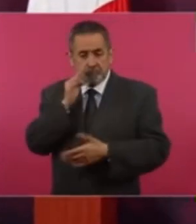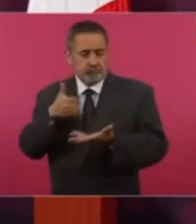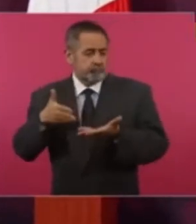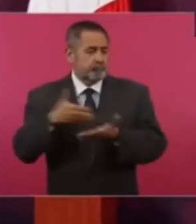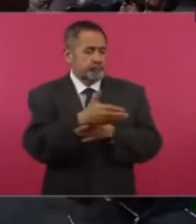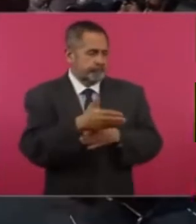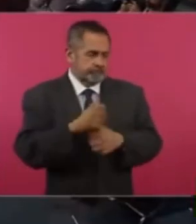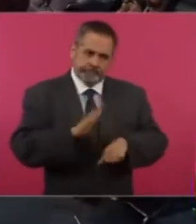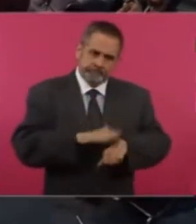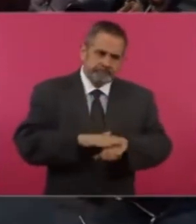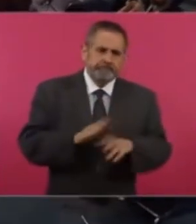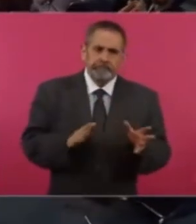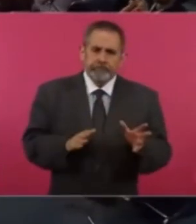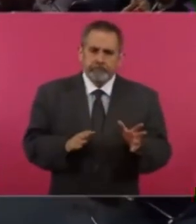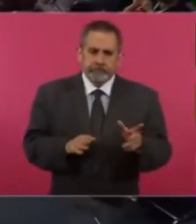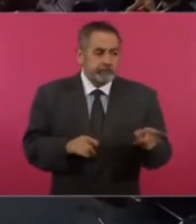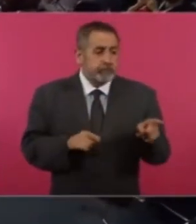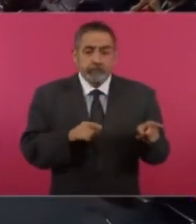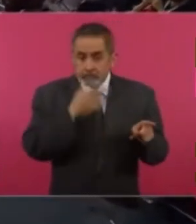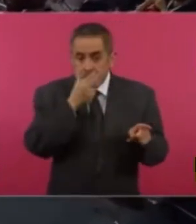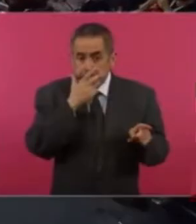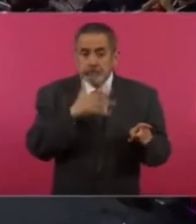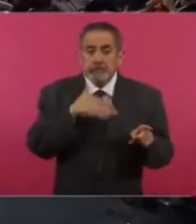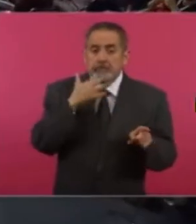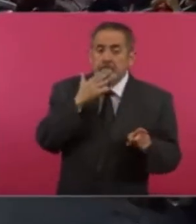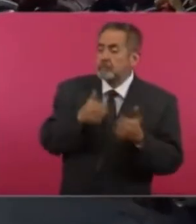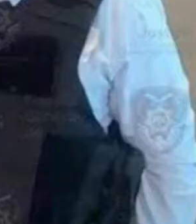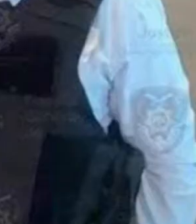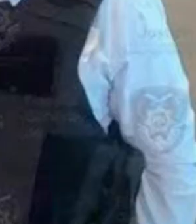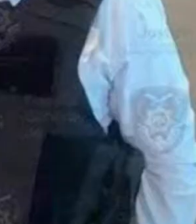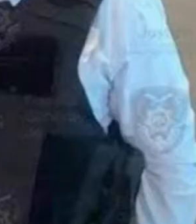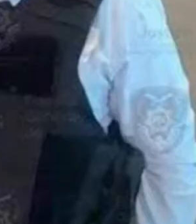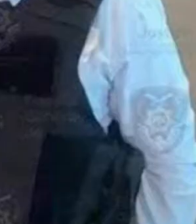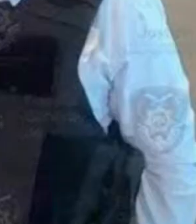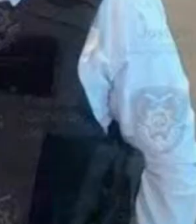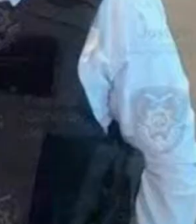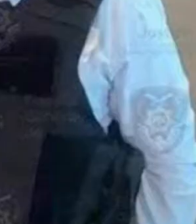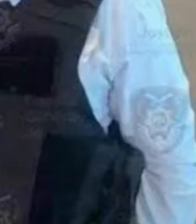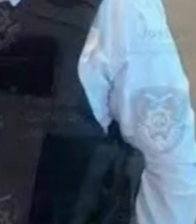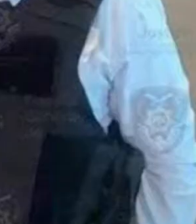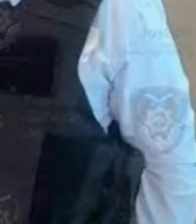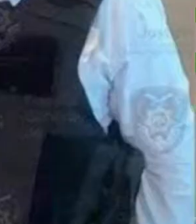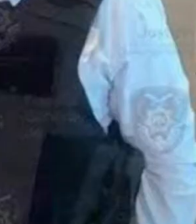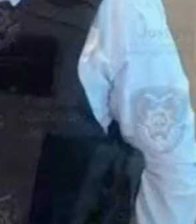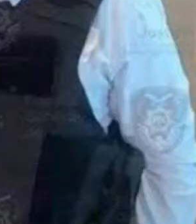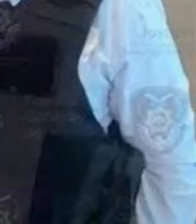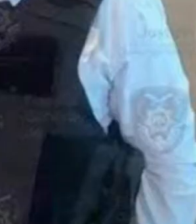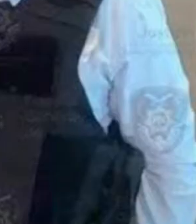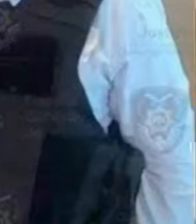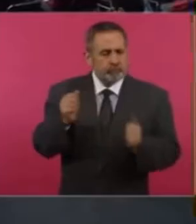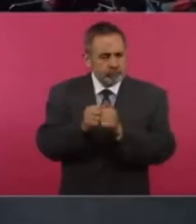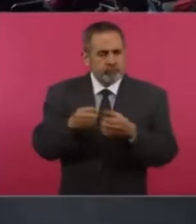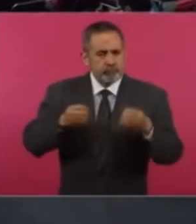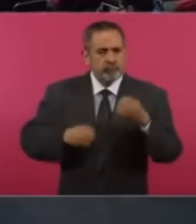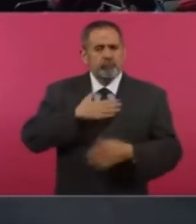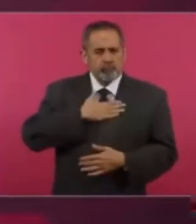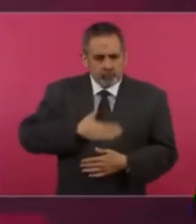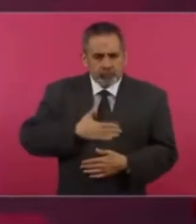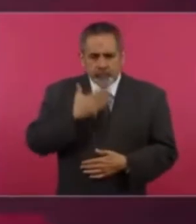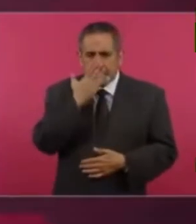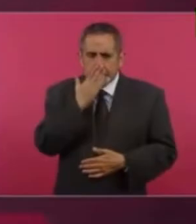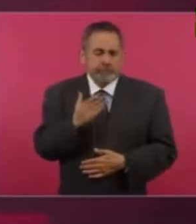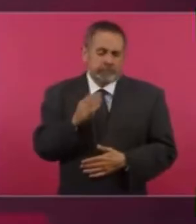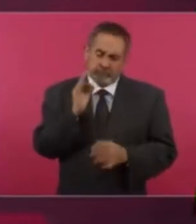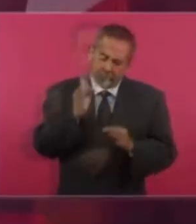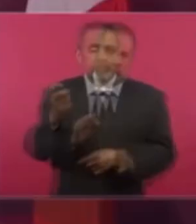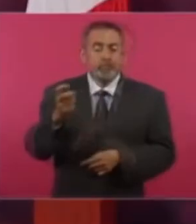mucho interés por parte de personajes y de integrantes del Poder Judicial para proteger al fiscal. En tanto, insistió que no se trata